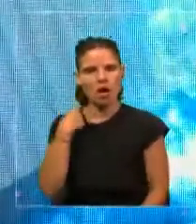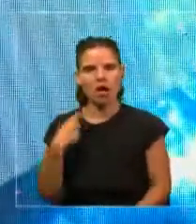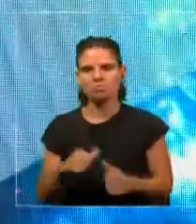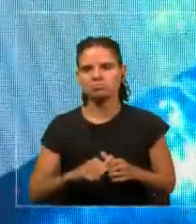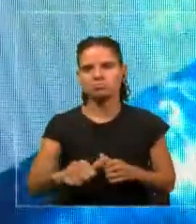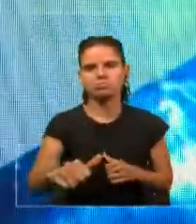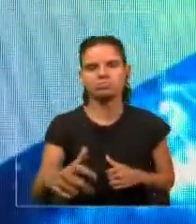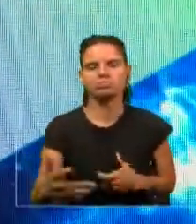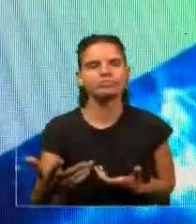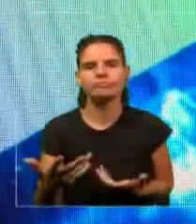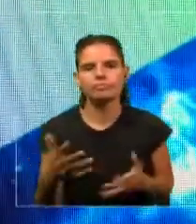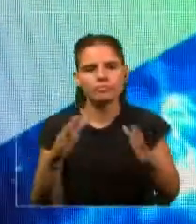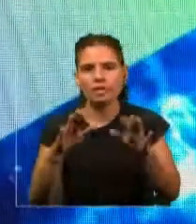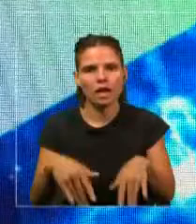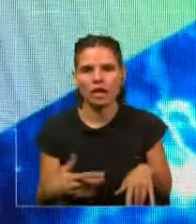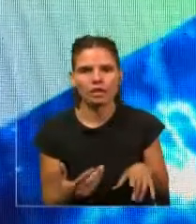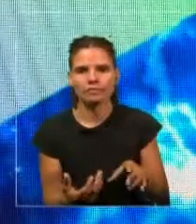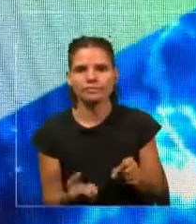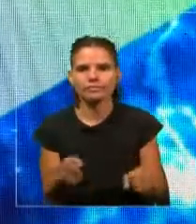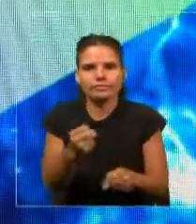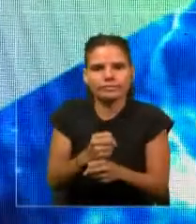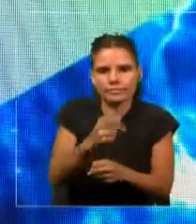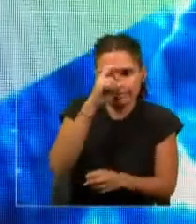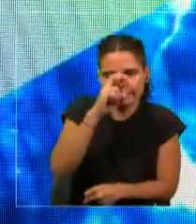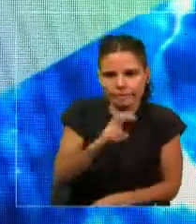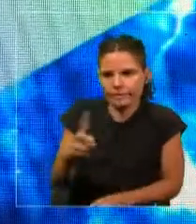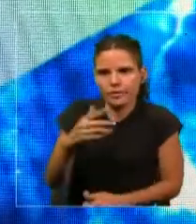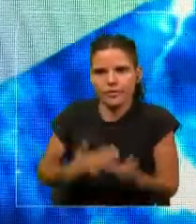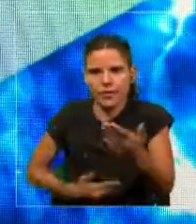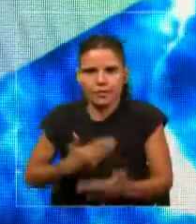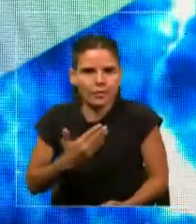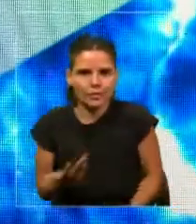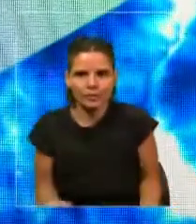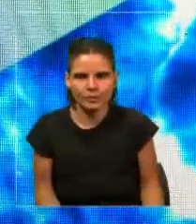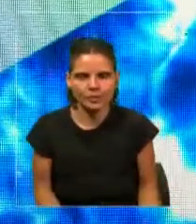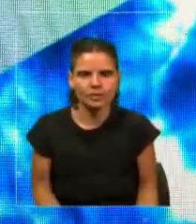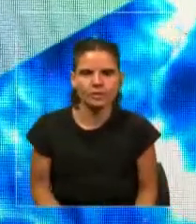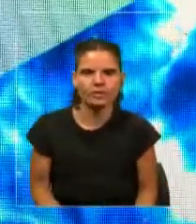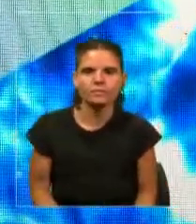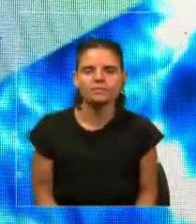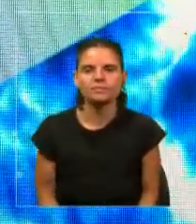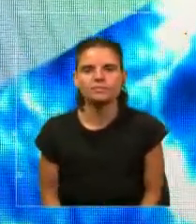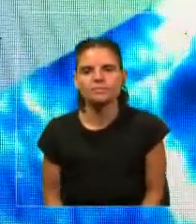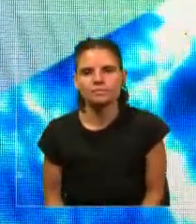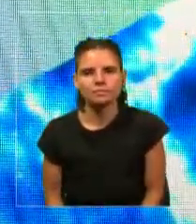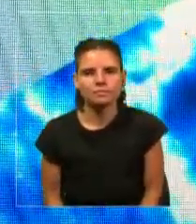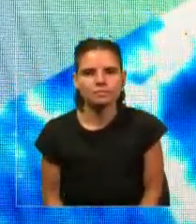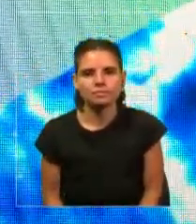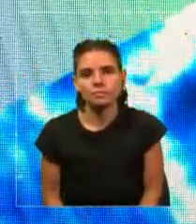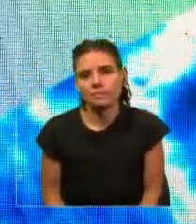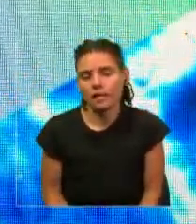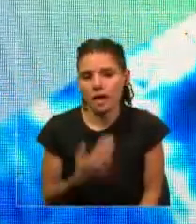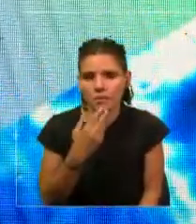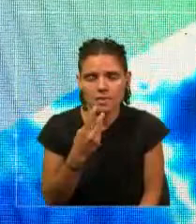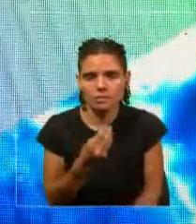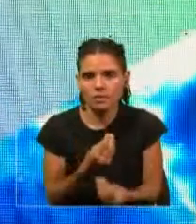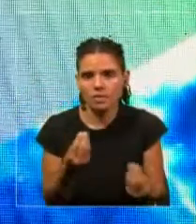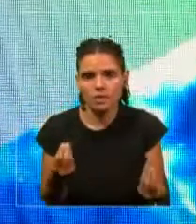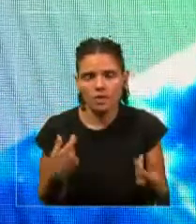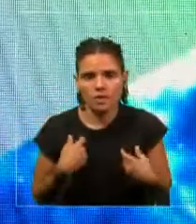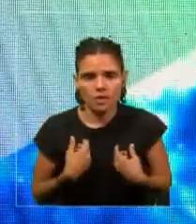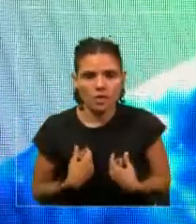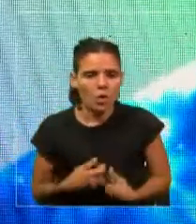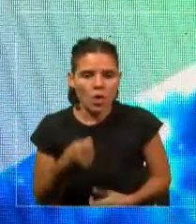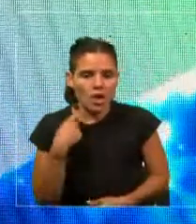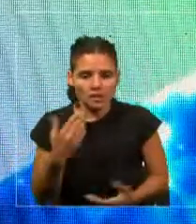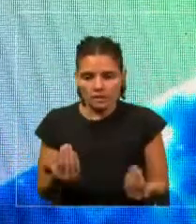ser robots de carne y sangre, y que obviamente se burlan de toda integridad y